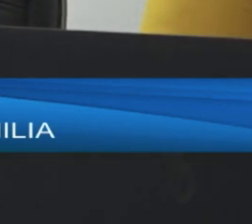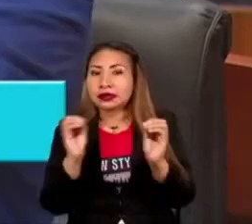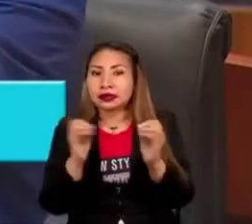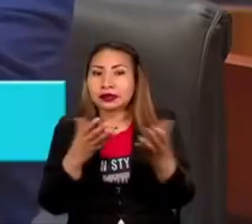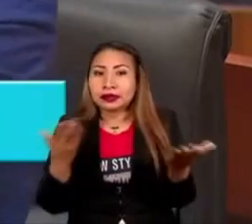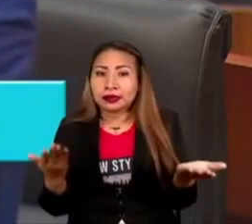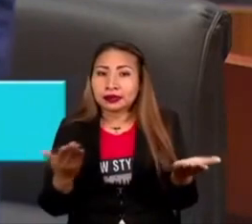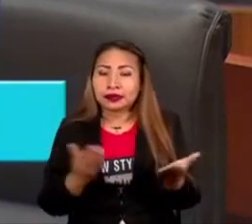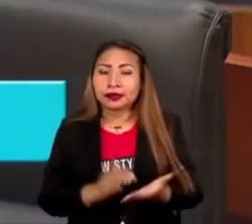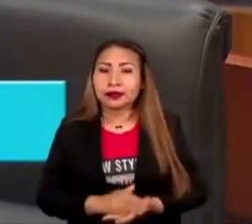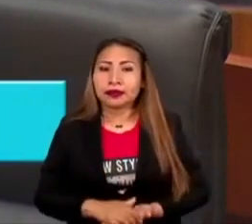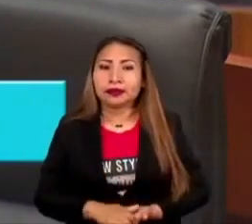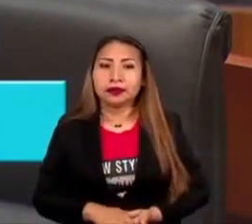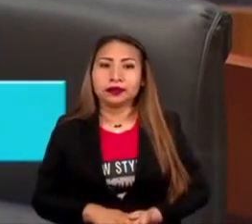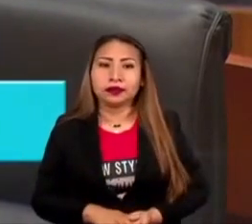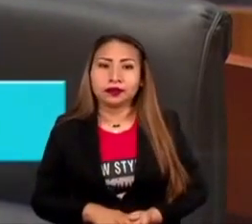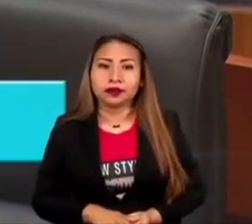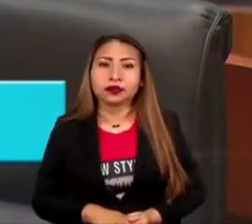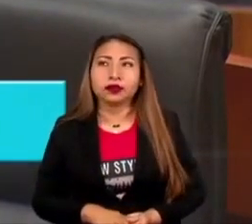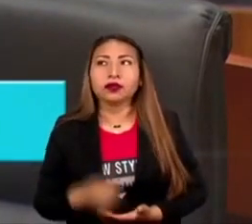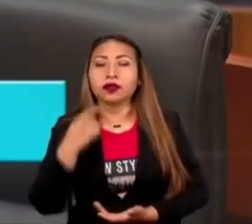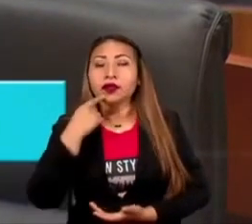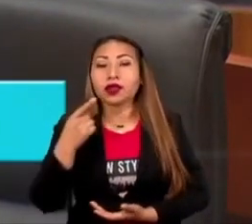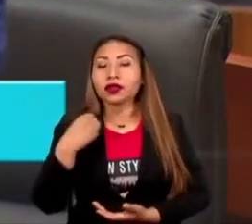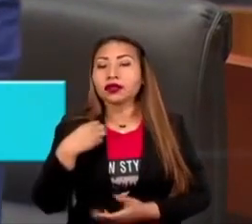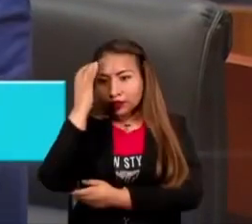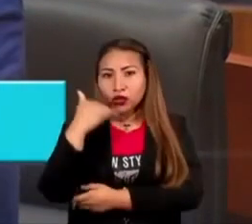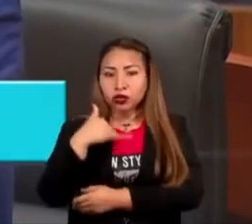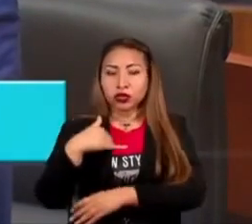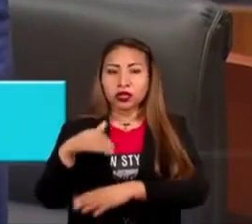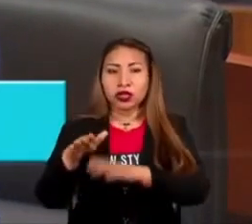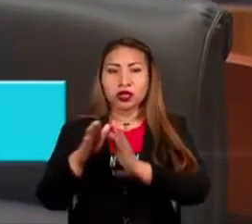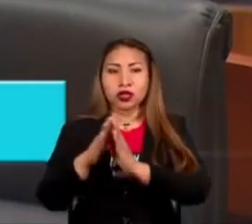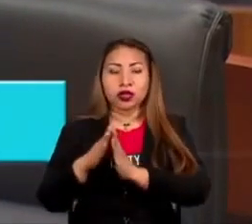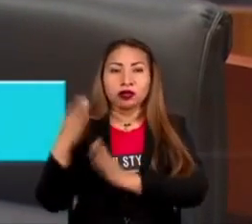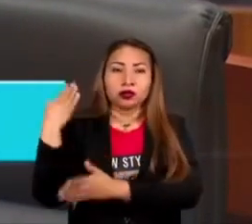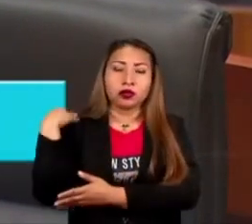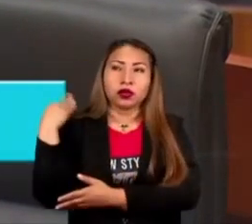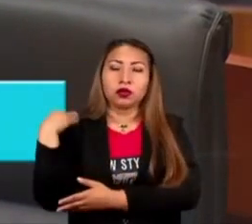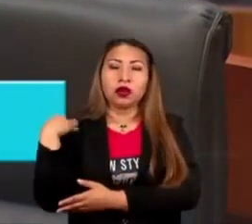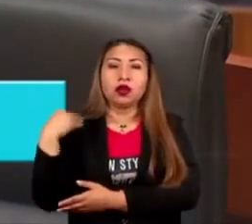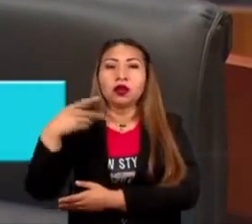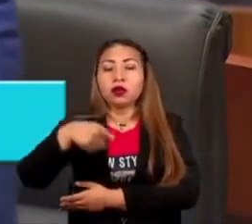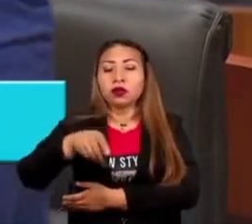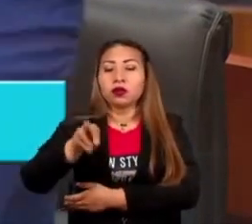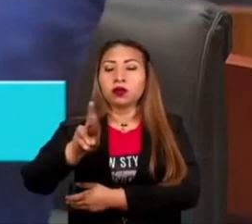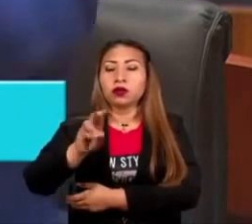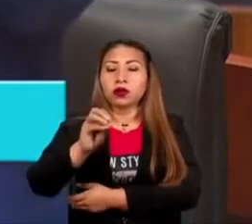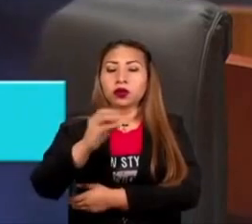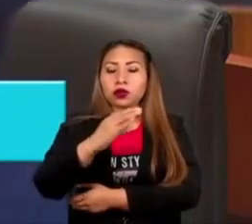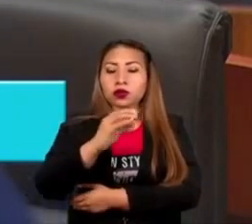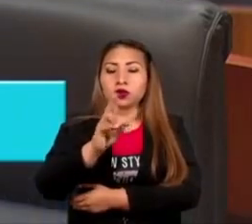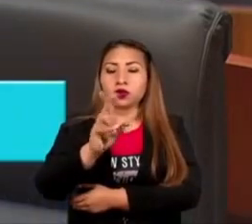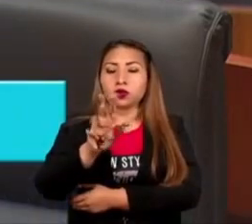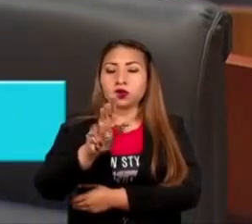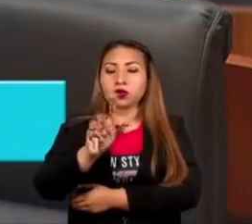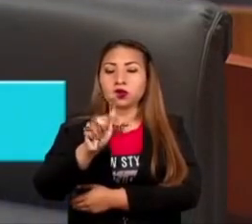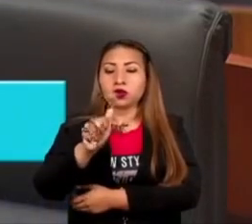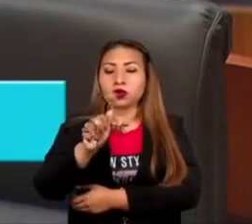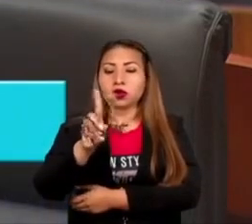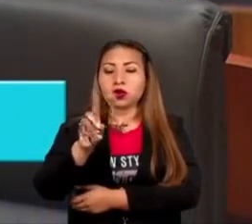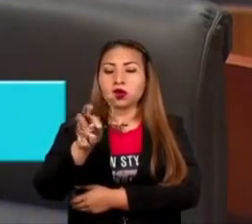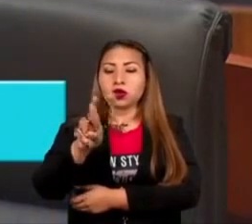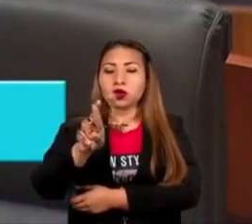veces. Yo le hago un llamado al Procurador General de la Nación. Yo no quiero ver marchas en la calle. Yo quiero ver